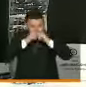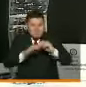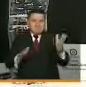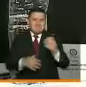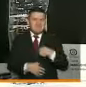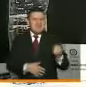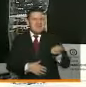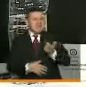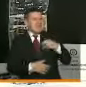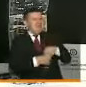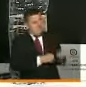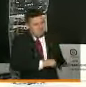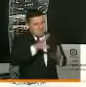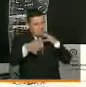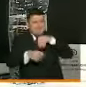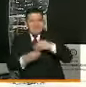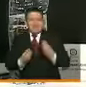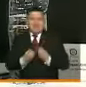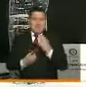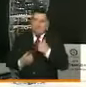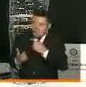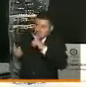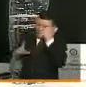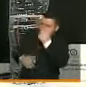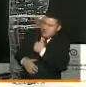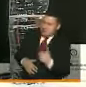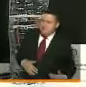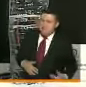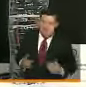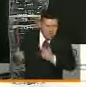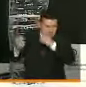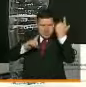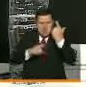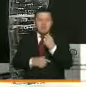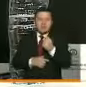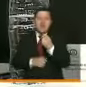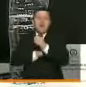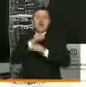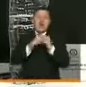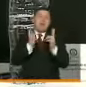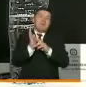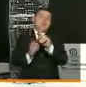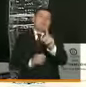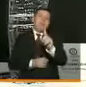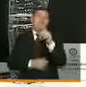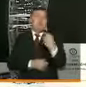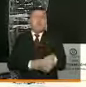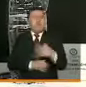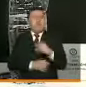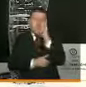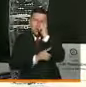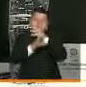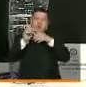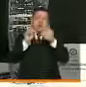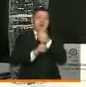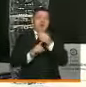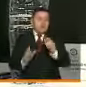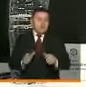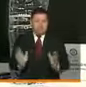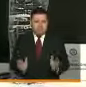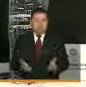dentro de muy pocos días estamos listos presidente a que este 2021 sea uno de esperanza de